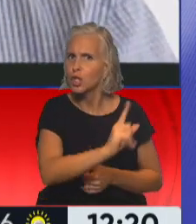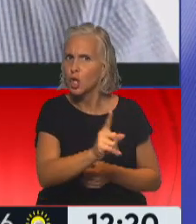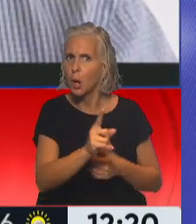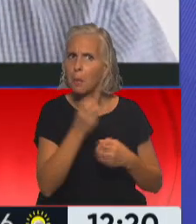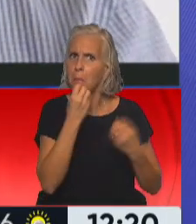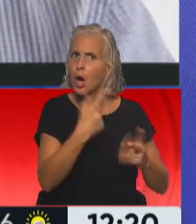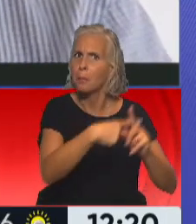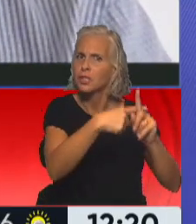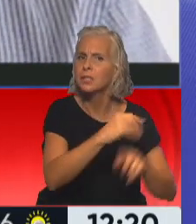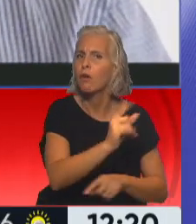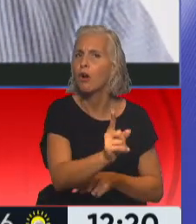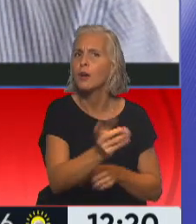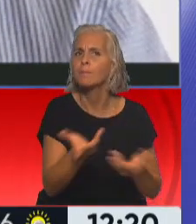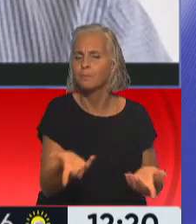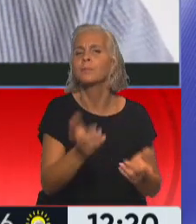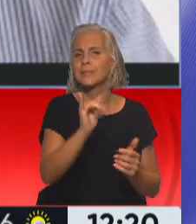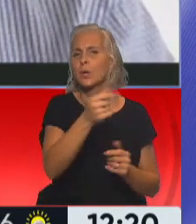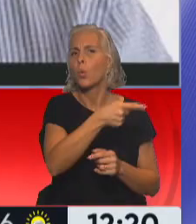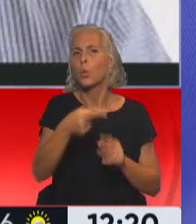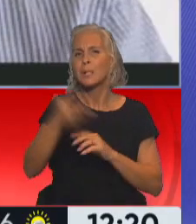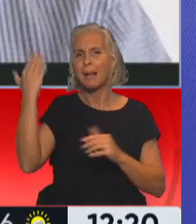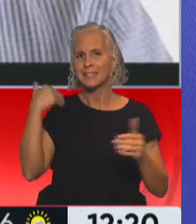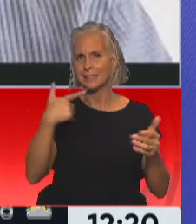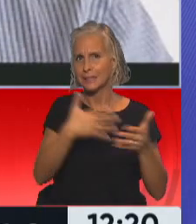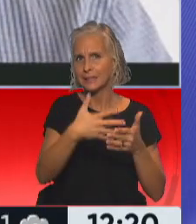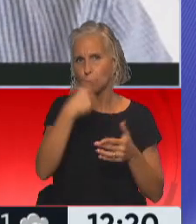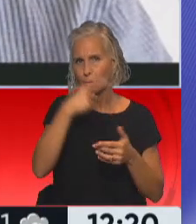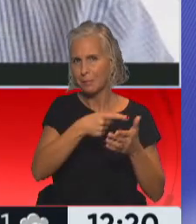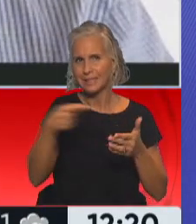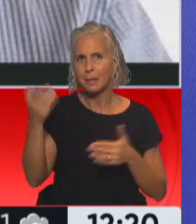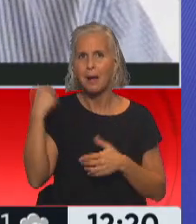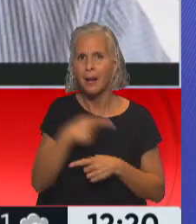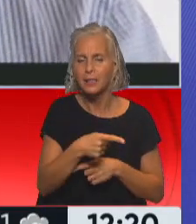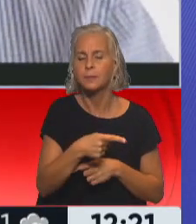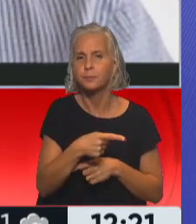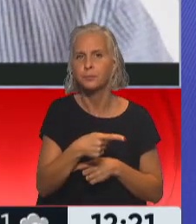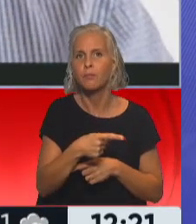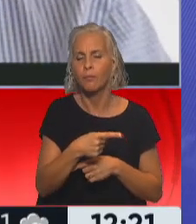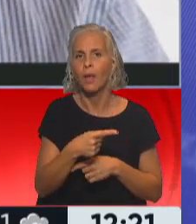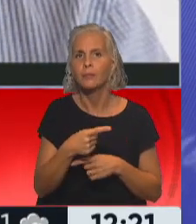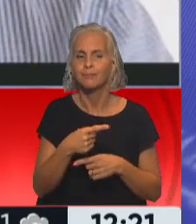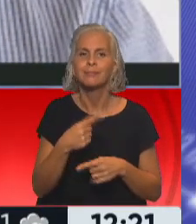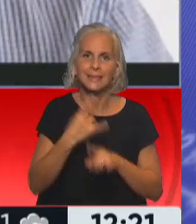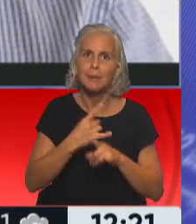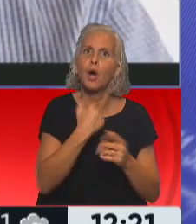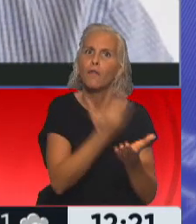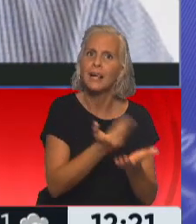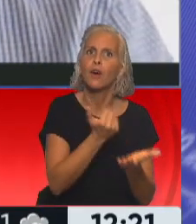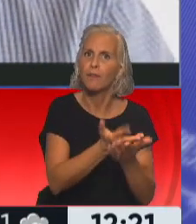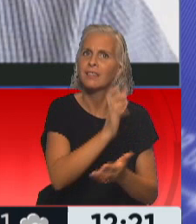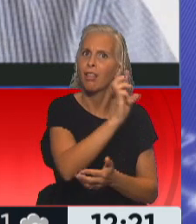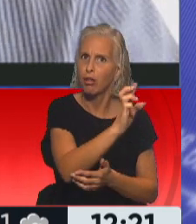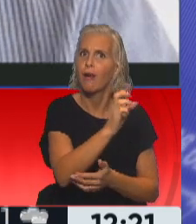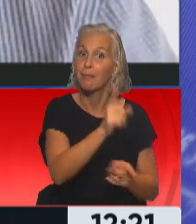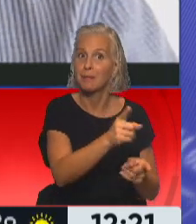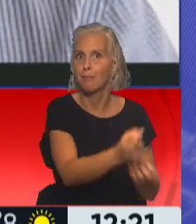Bueno, justamente en las últimas semanas, que habitualmente empieza a haber mucha oferta de dólares de